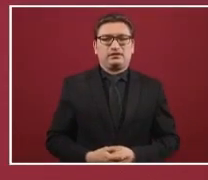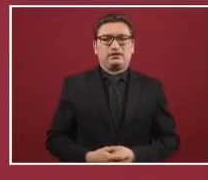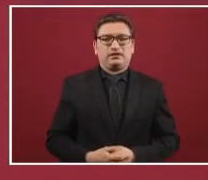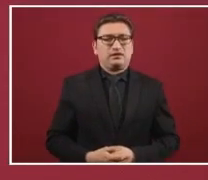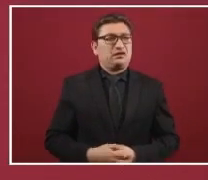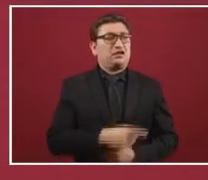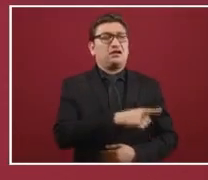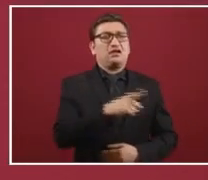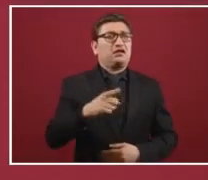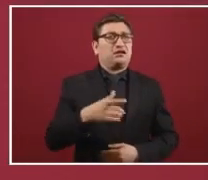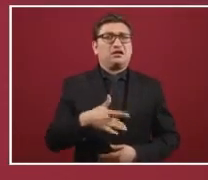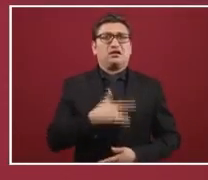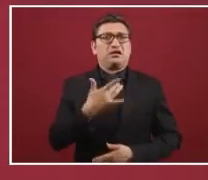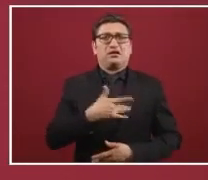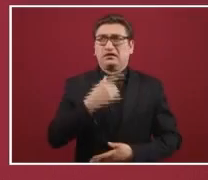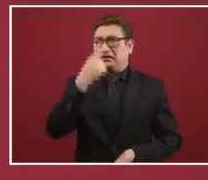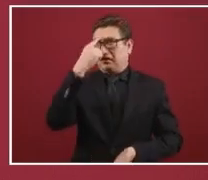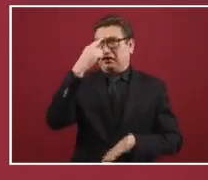novedad?